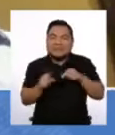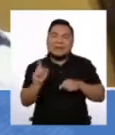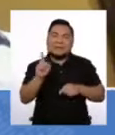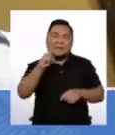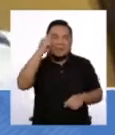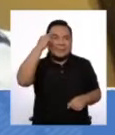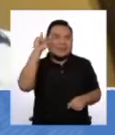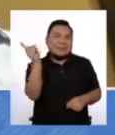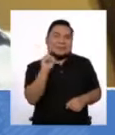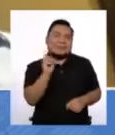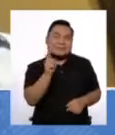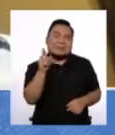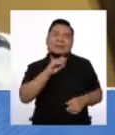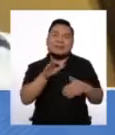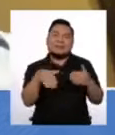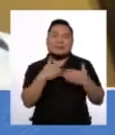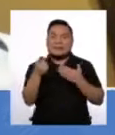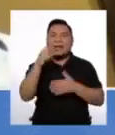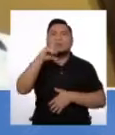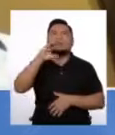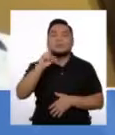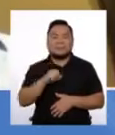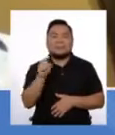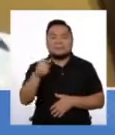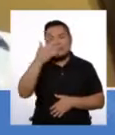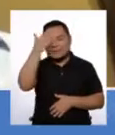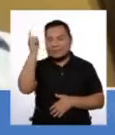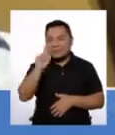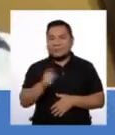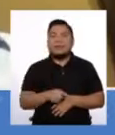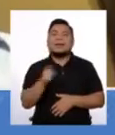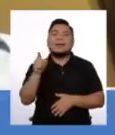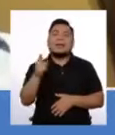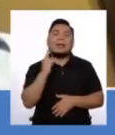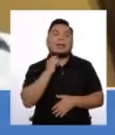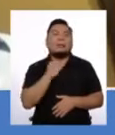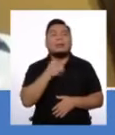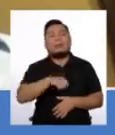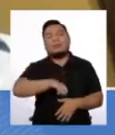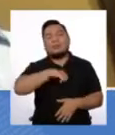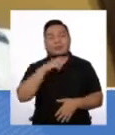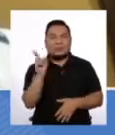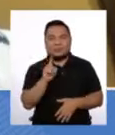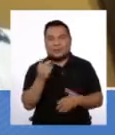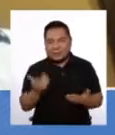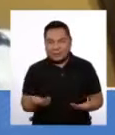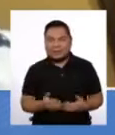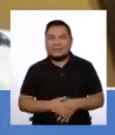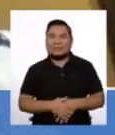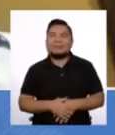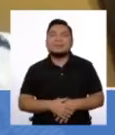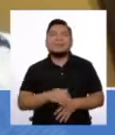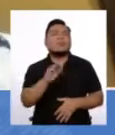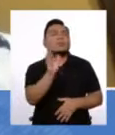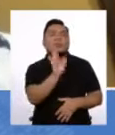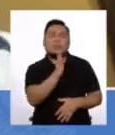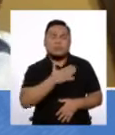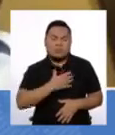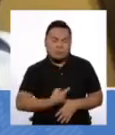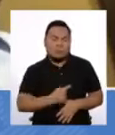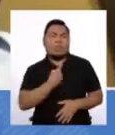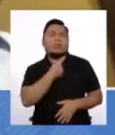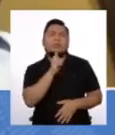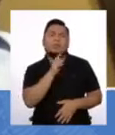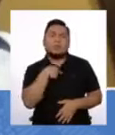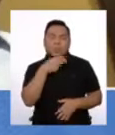piense que todo está dicho, Lucho Trisano. Eso solamente para que no te votes. Nada más. No. No aterrizas. No, no me diga eso. Yo